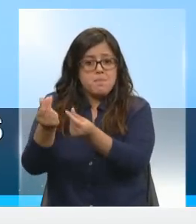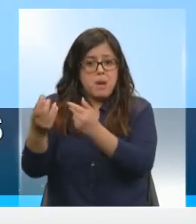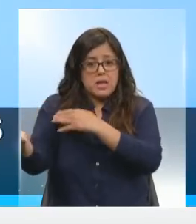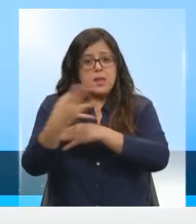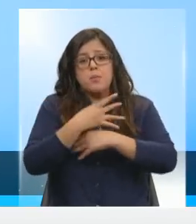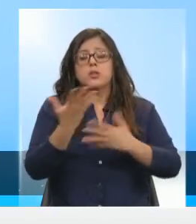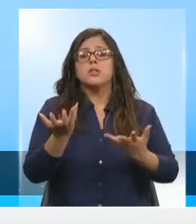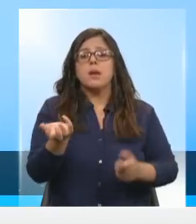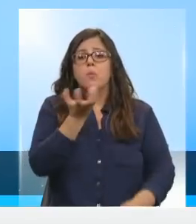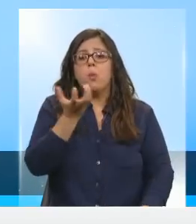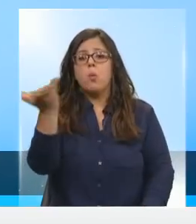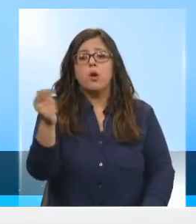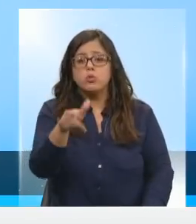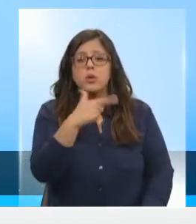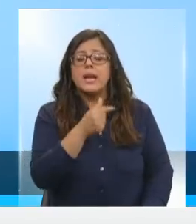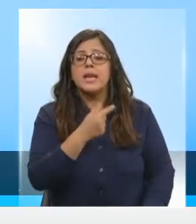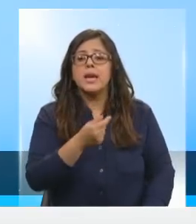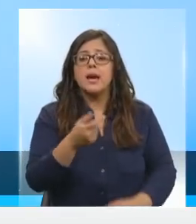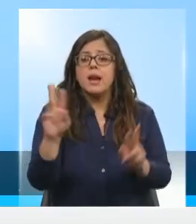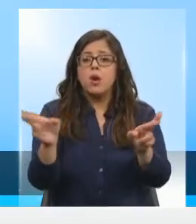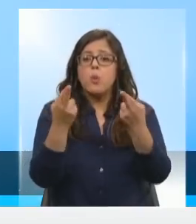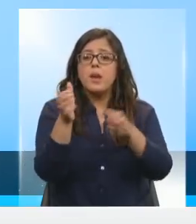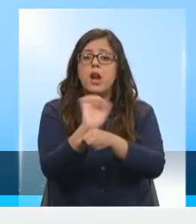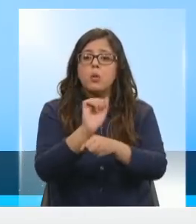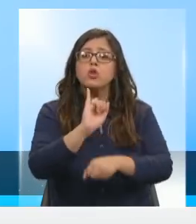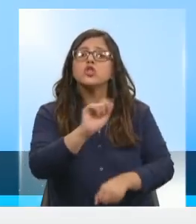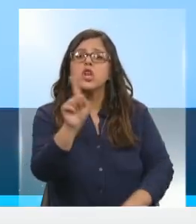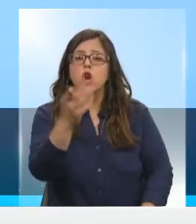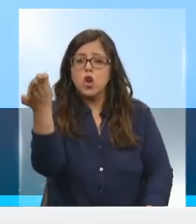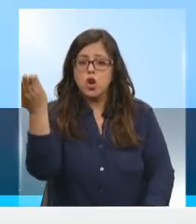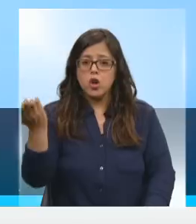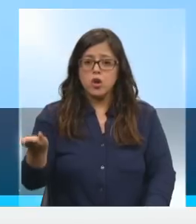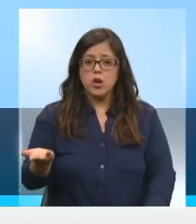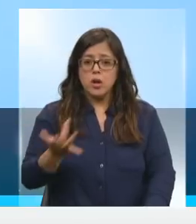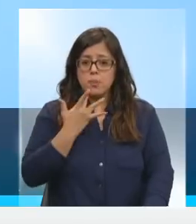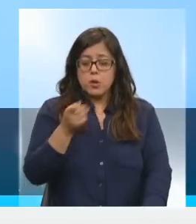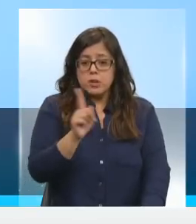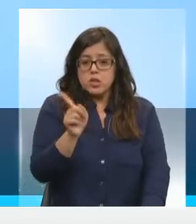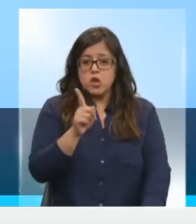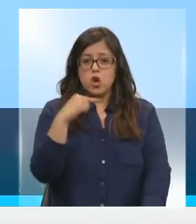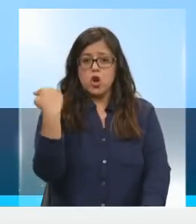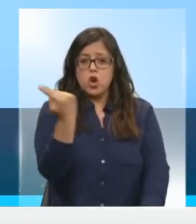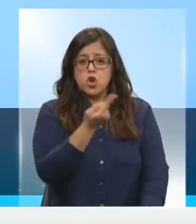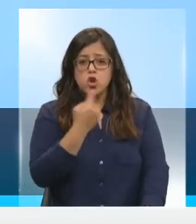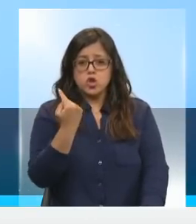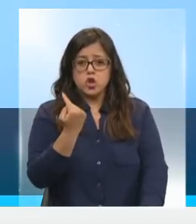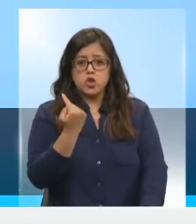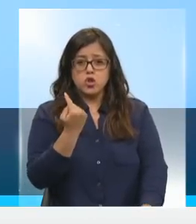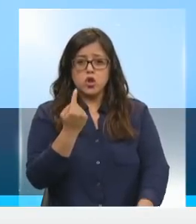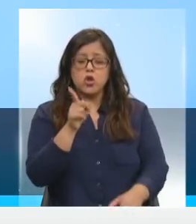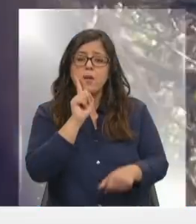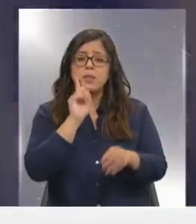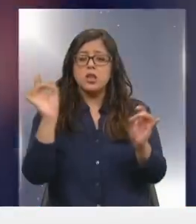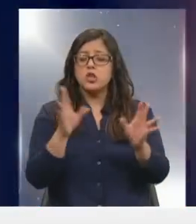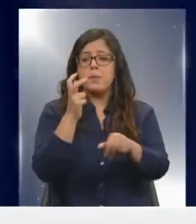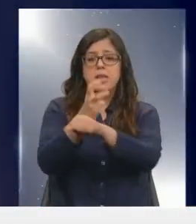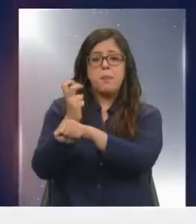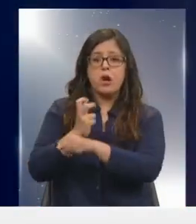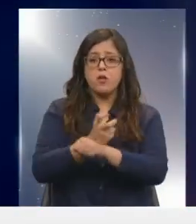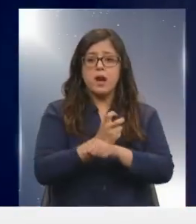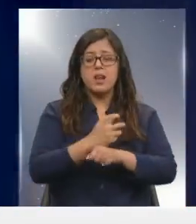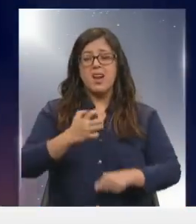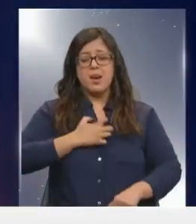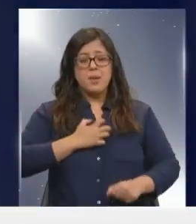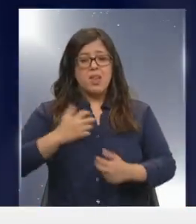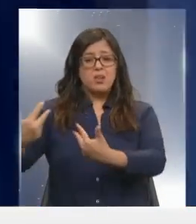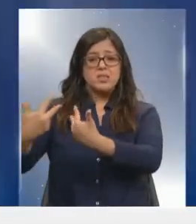po. ¿Querés recuperar sí o no tu auto, po? Sí o no, pues, hermano. Porque si no, vamos a verlo robando nomás, po. Pese al miedo y